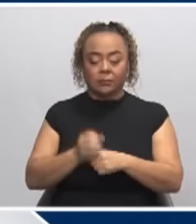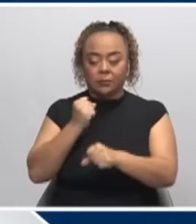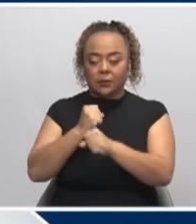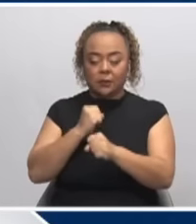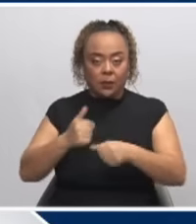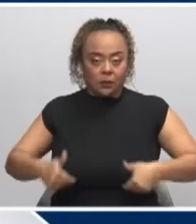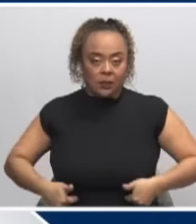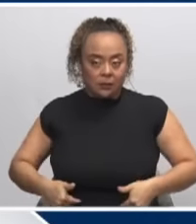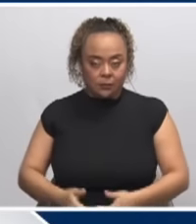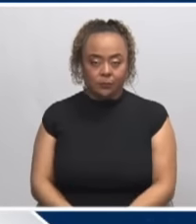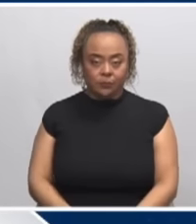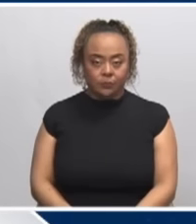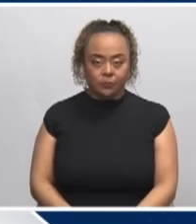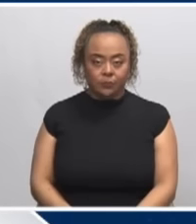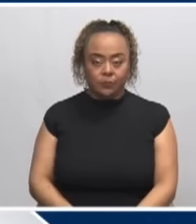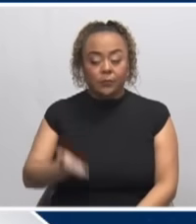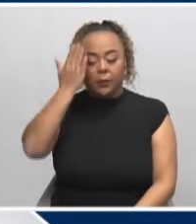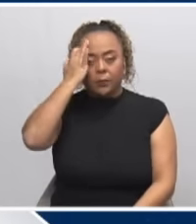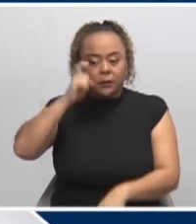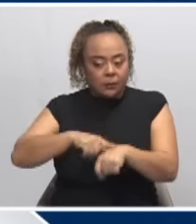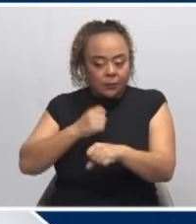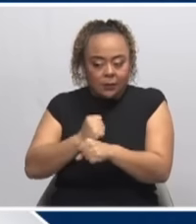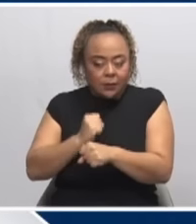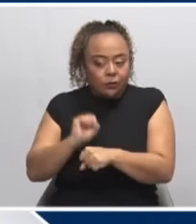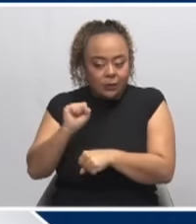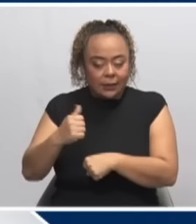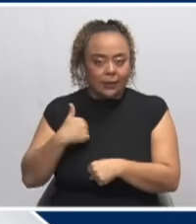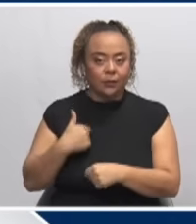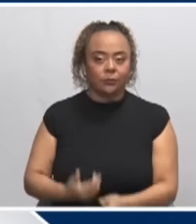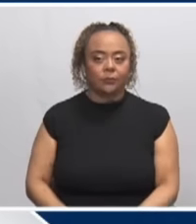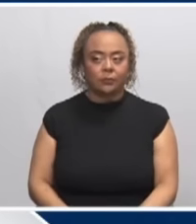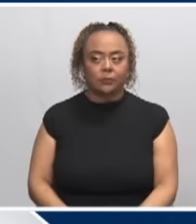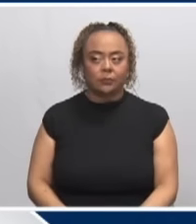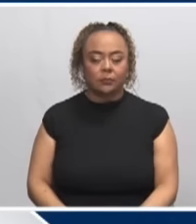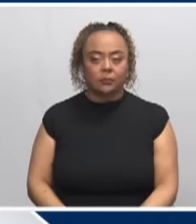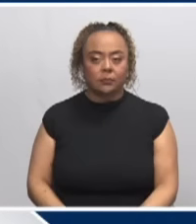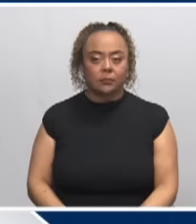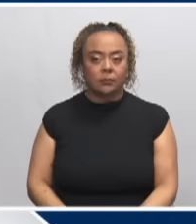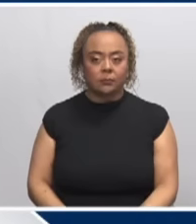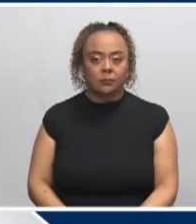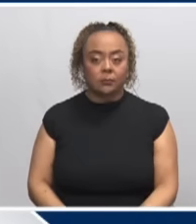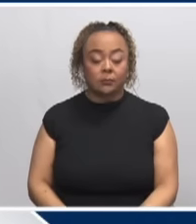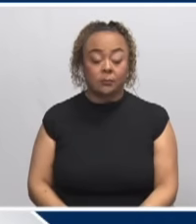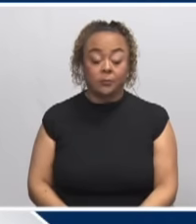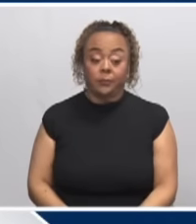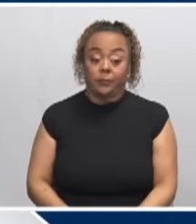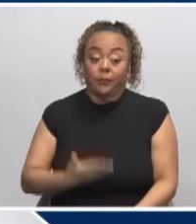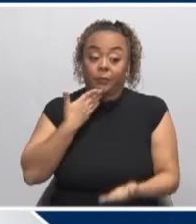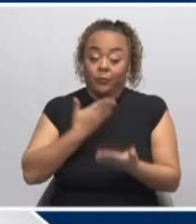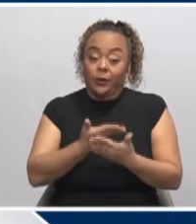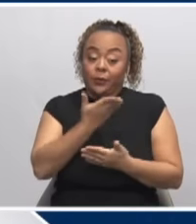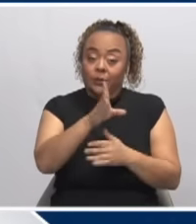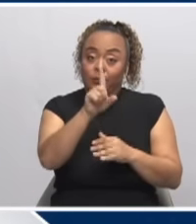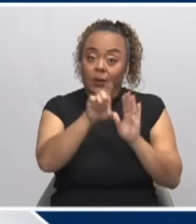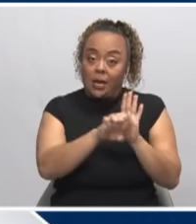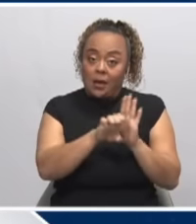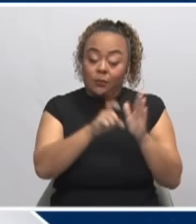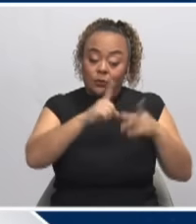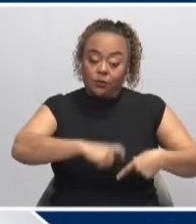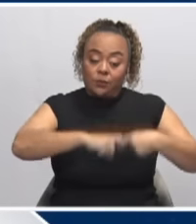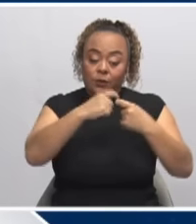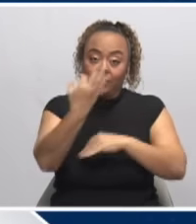del técnico porque tiempo de trabajo Se ha tenido Sí y bueno Y este es un ejemplo Recuerden que se suspendió la fecha